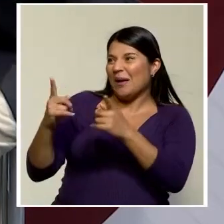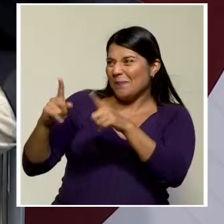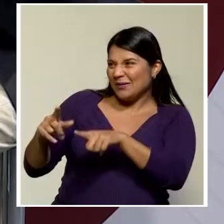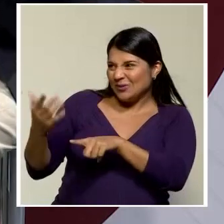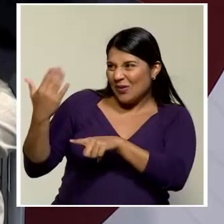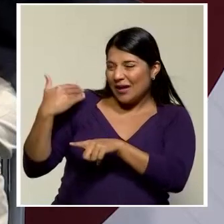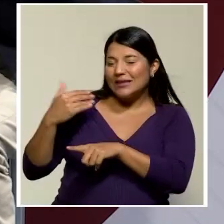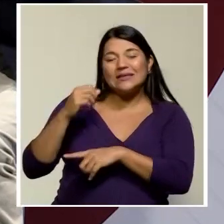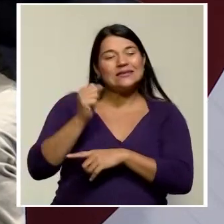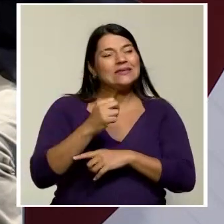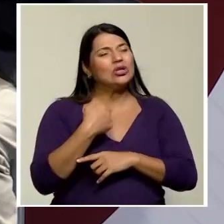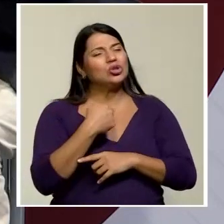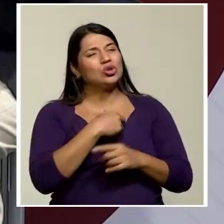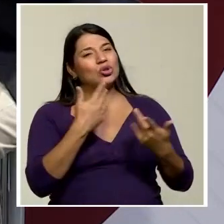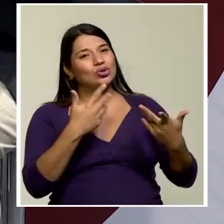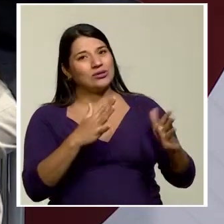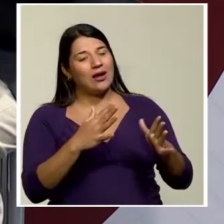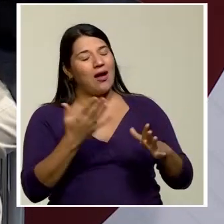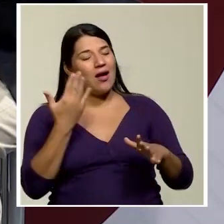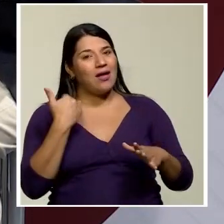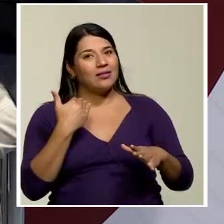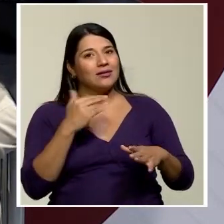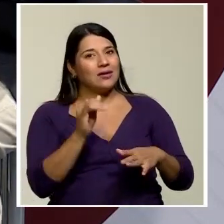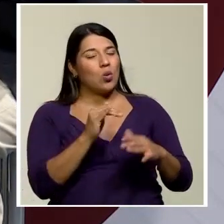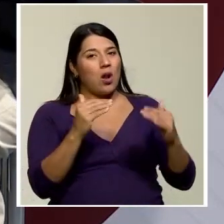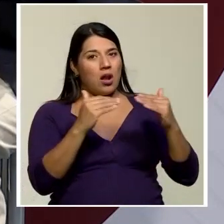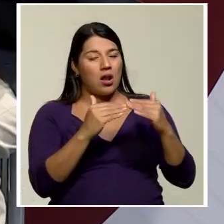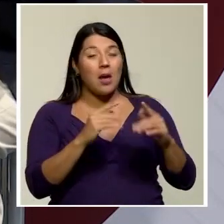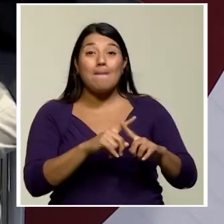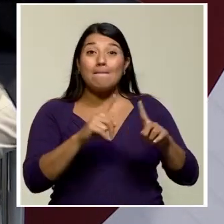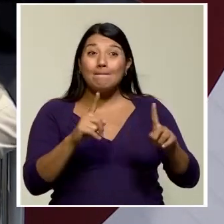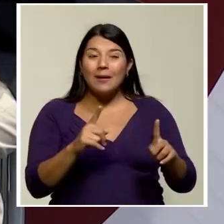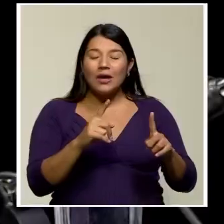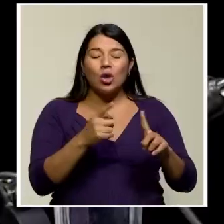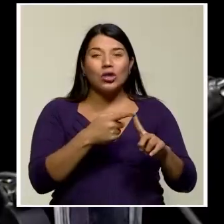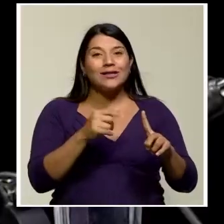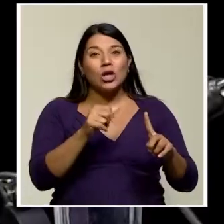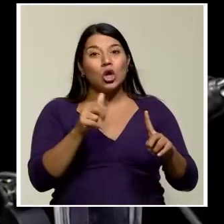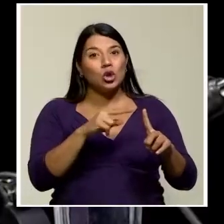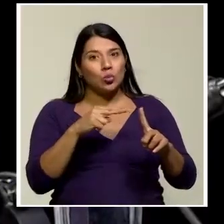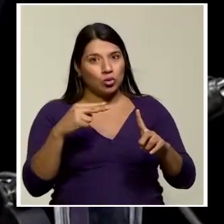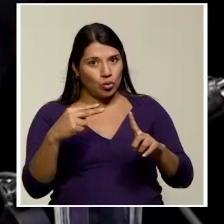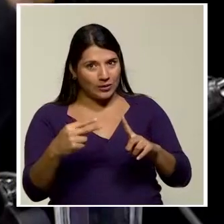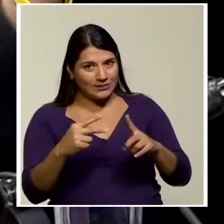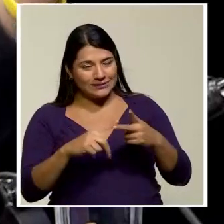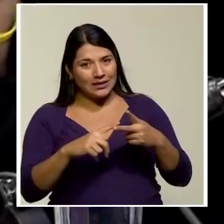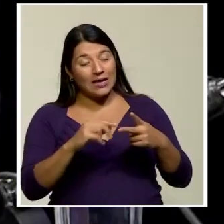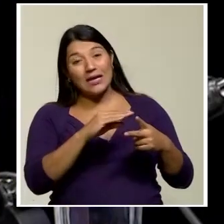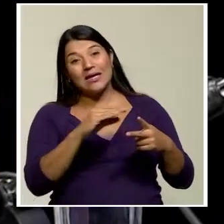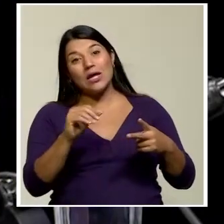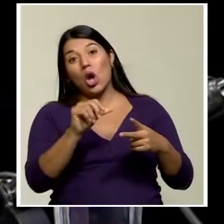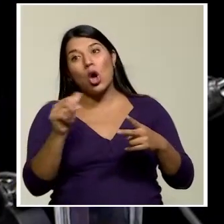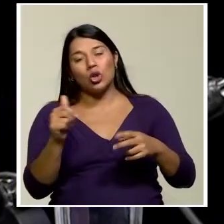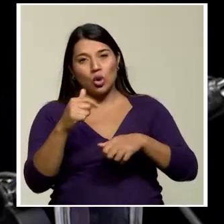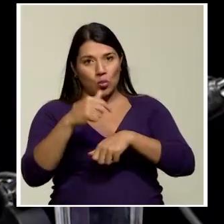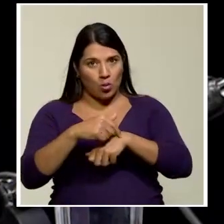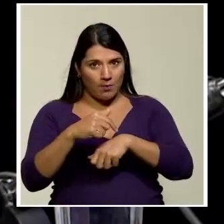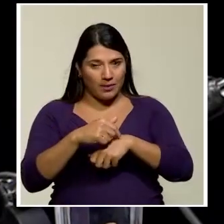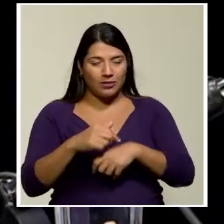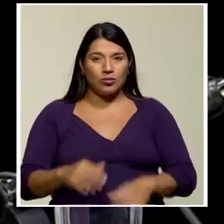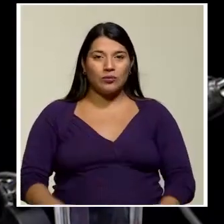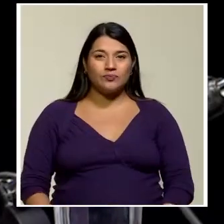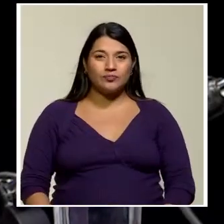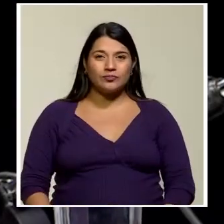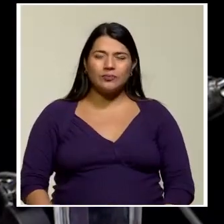ahí antes. Ya hemos pasado, claro, pero en otro contexto y en otra etapa de la campaña.